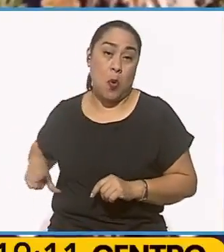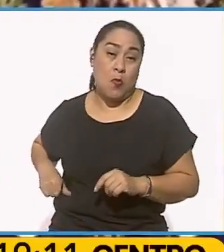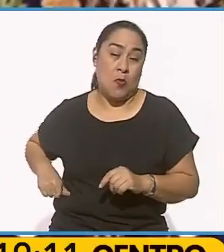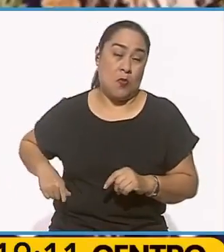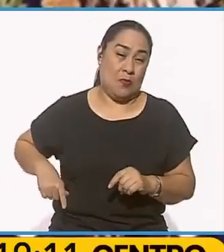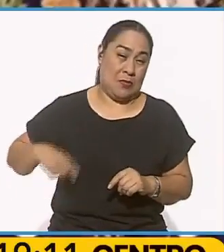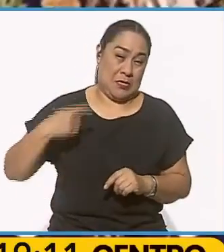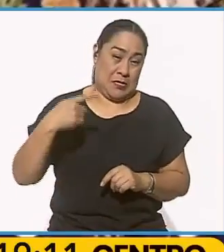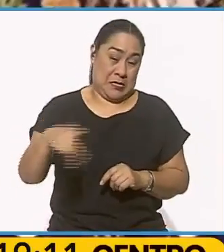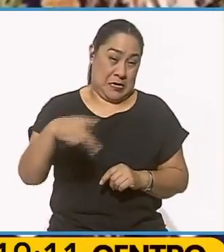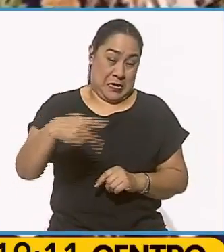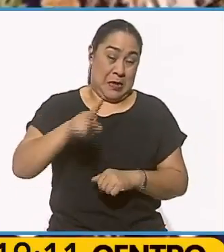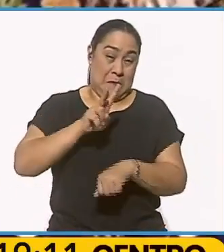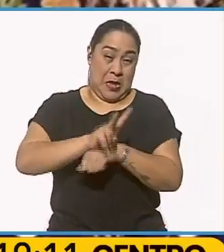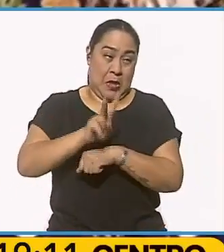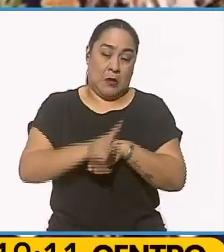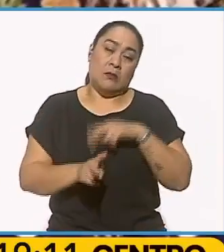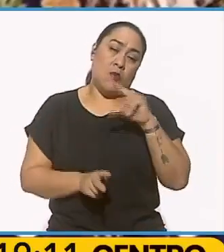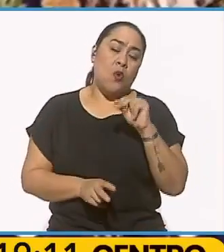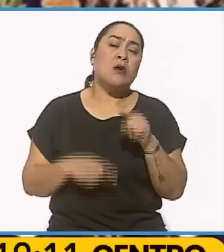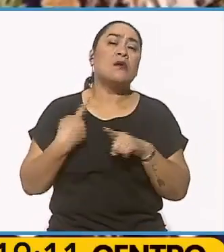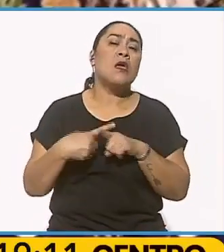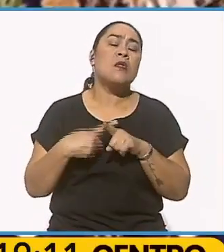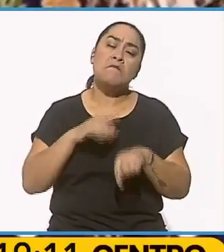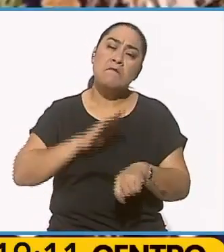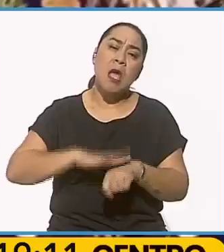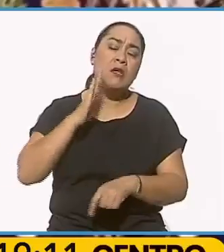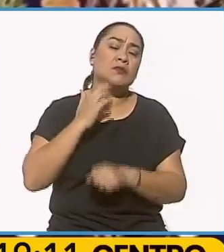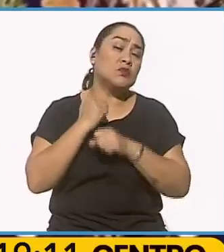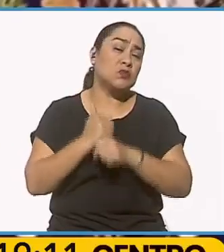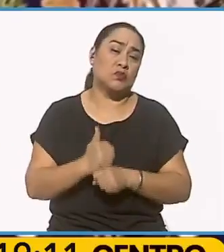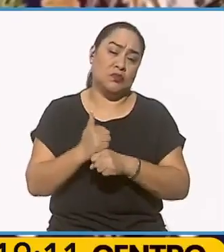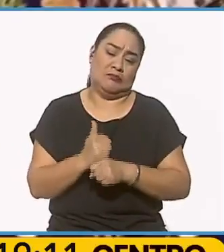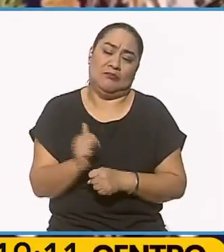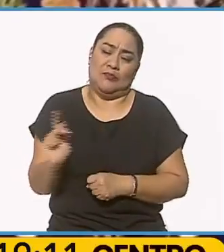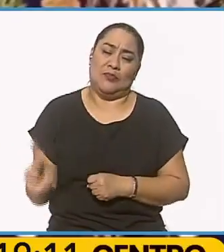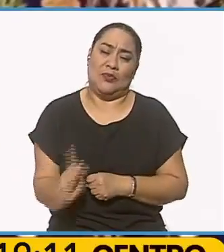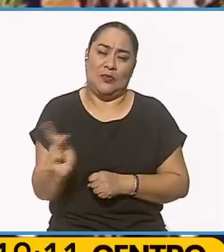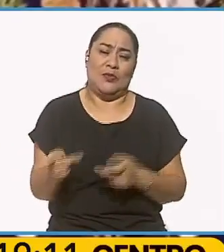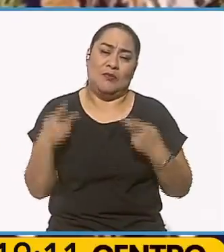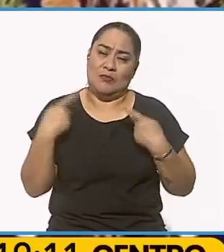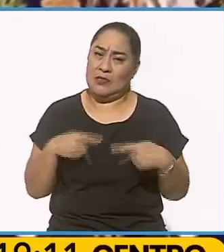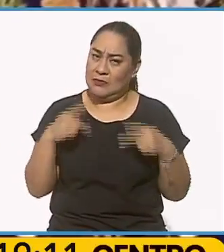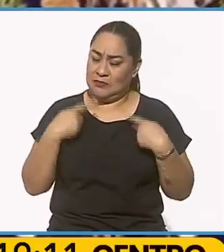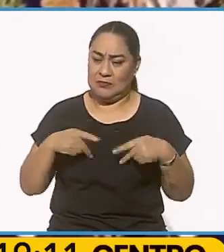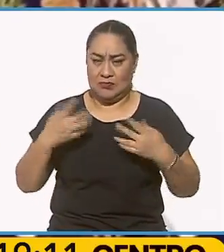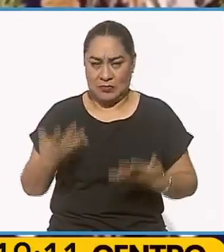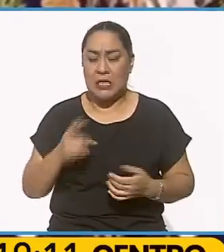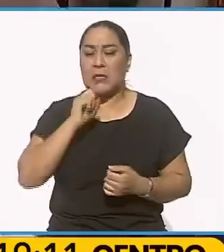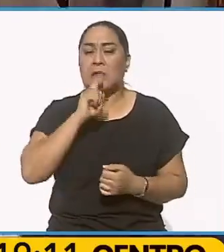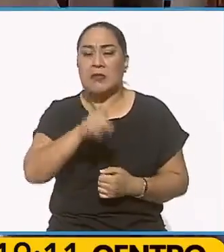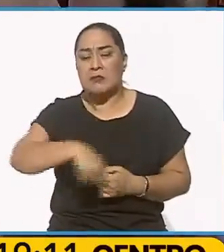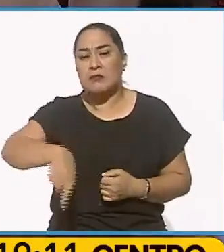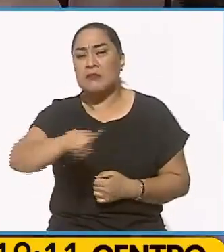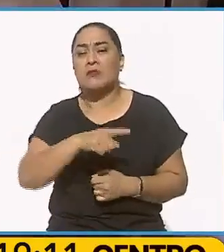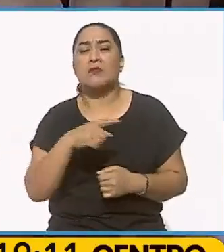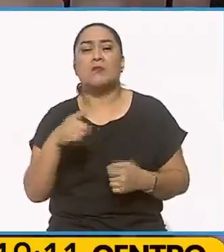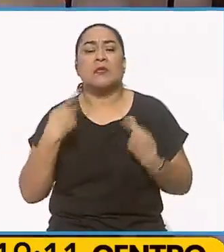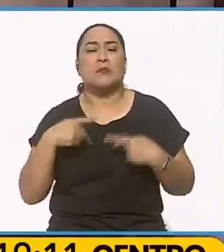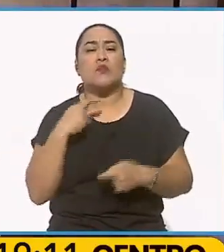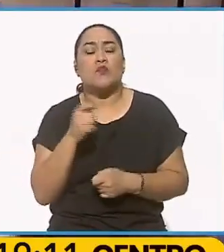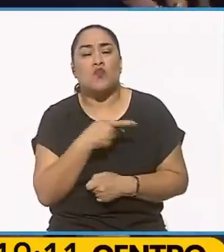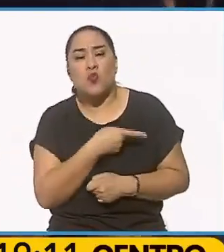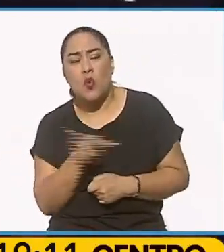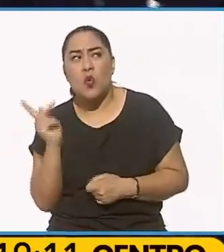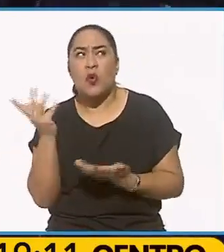del Estado bolivariano, sino que quienes sufren sus peores consecuencias son las poblaciones civiles y sobre todo la población más vulnerable,